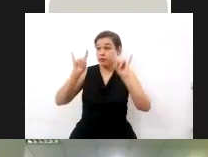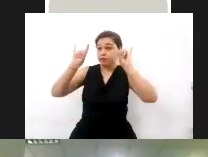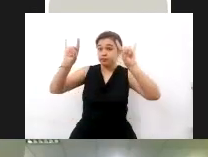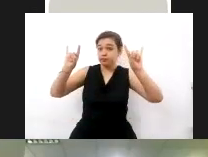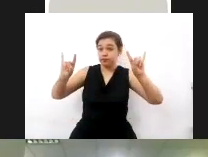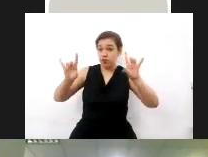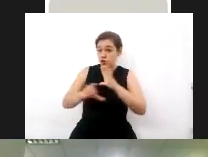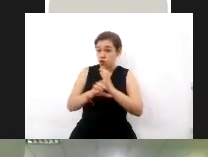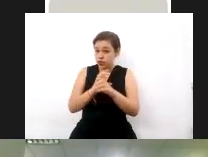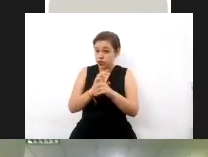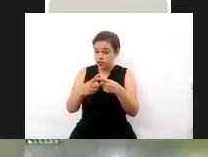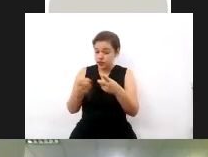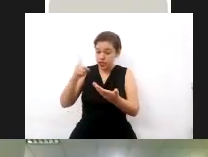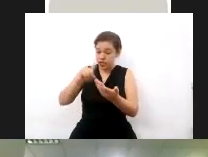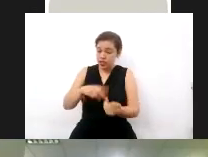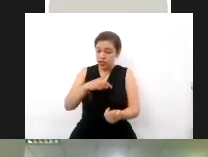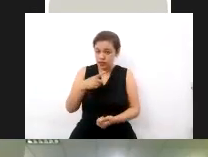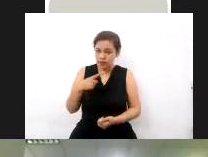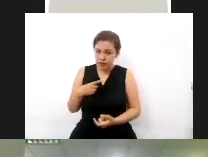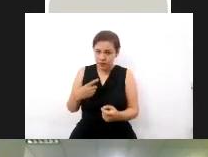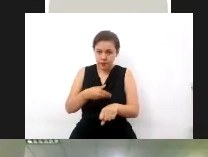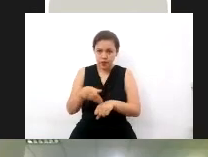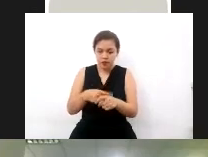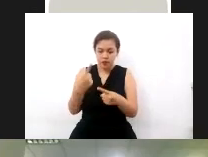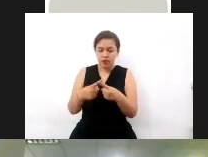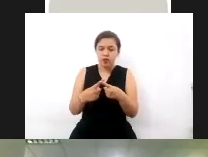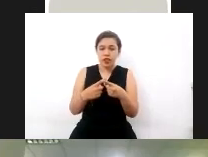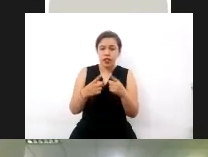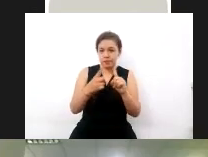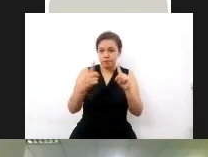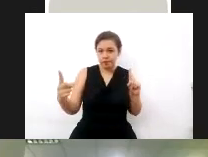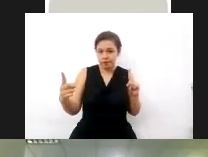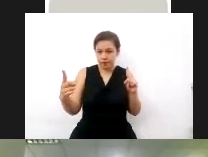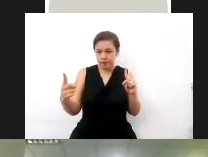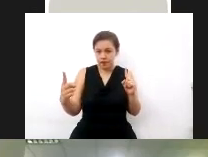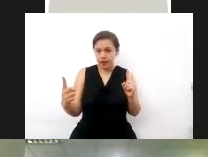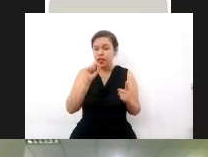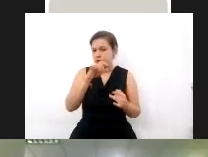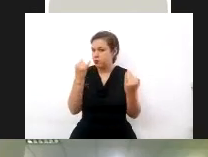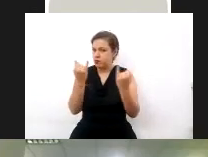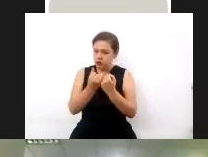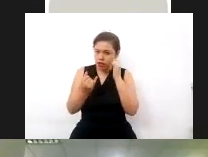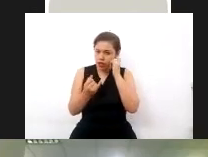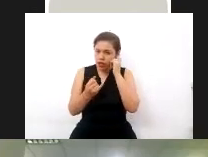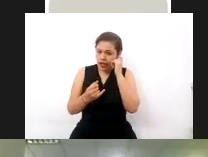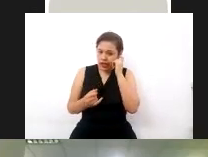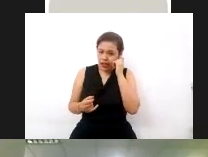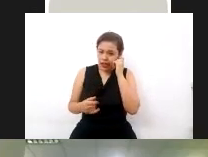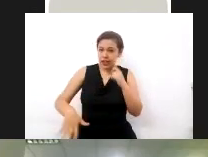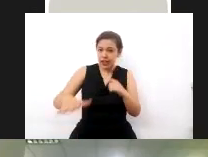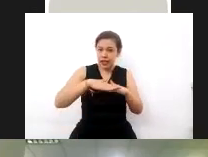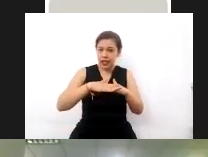cosas. Uno es la sana distancia y ese también tendrá que estar colocado en el piso para